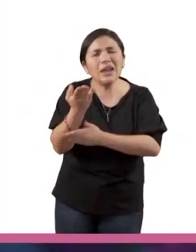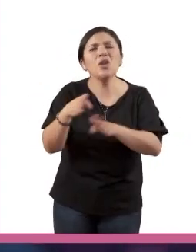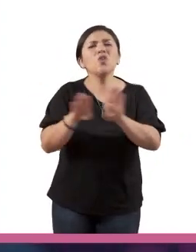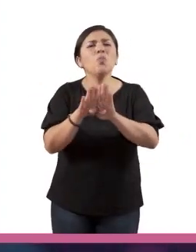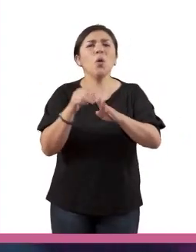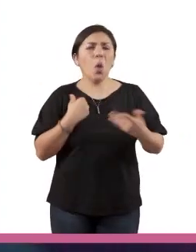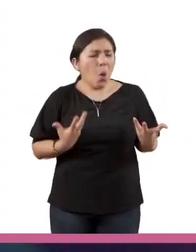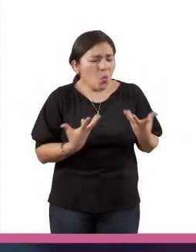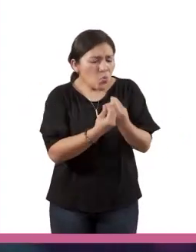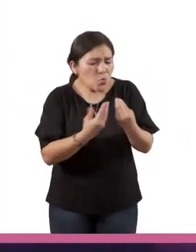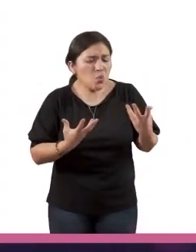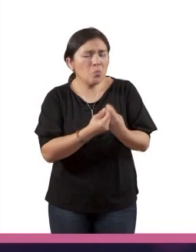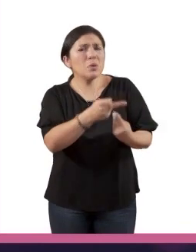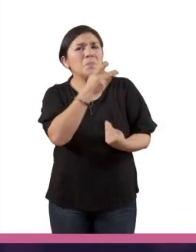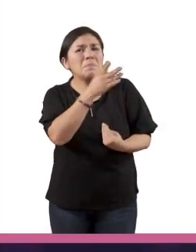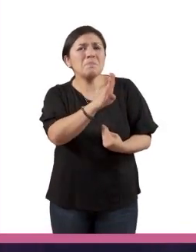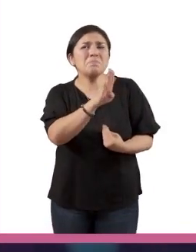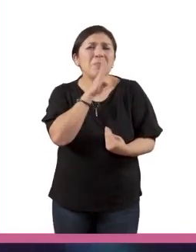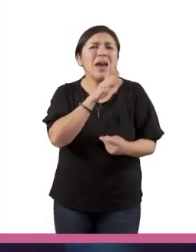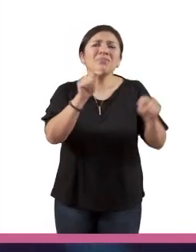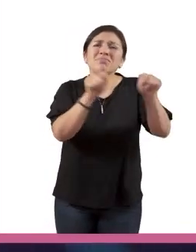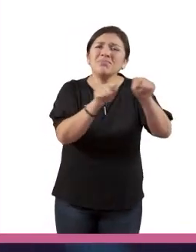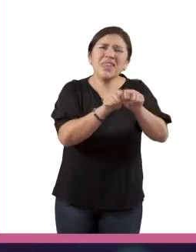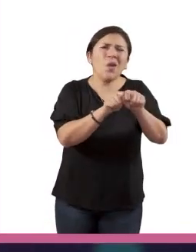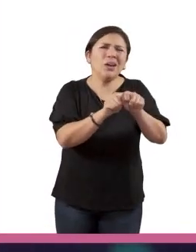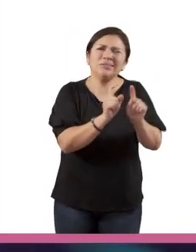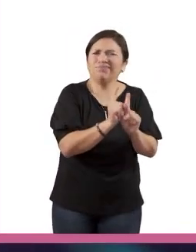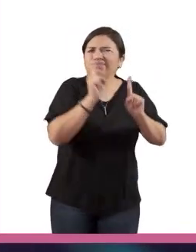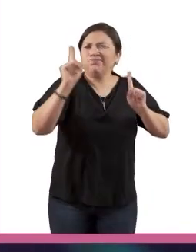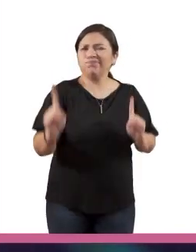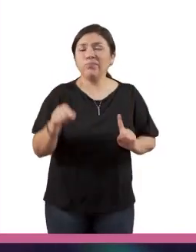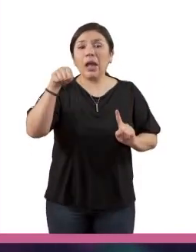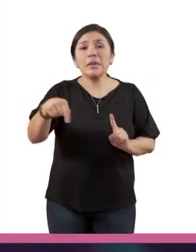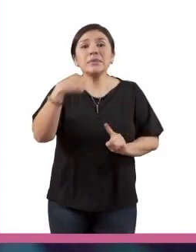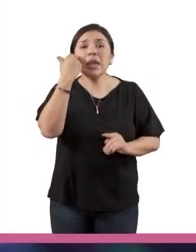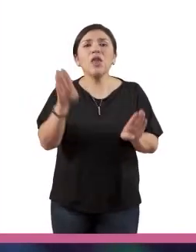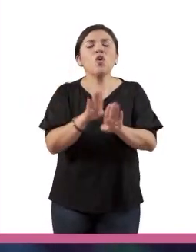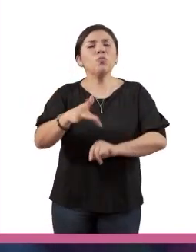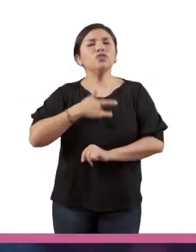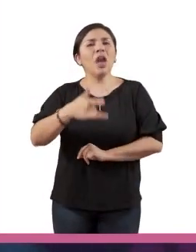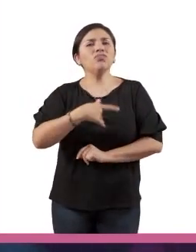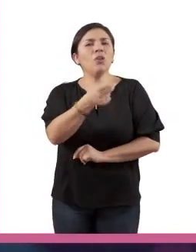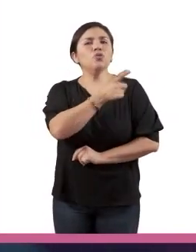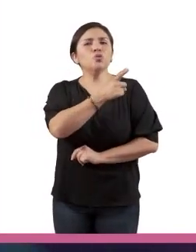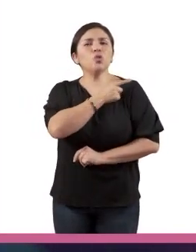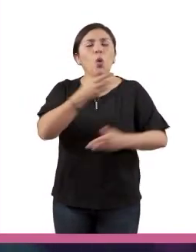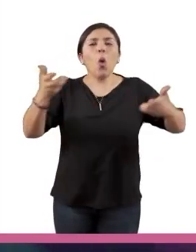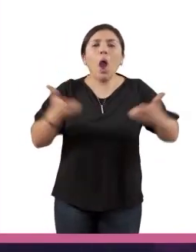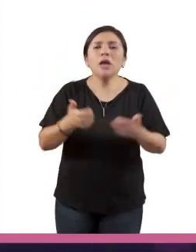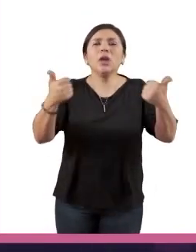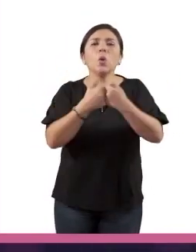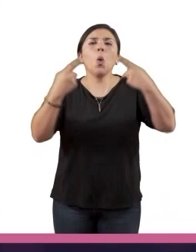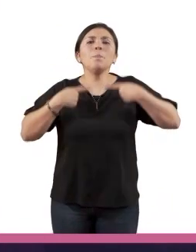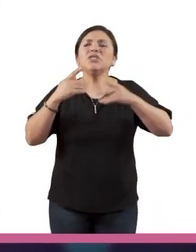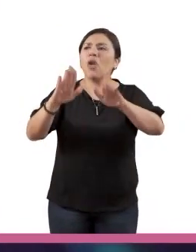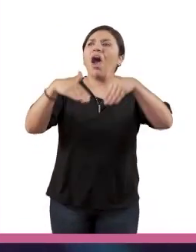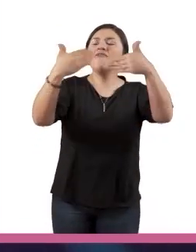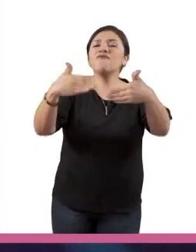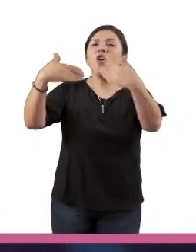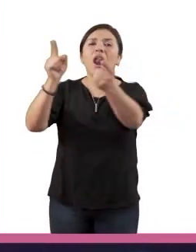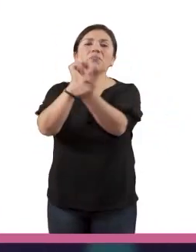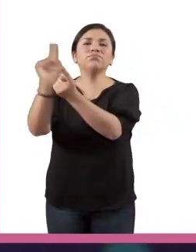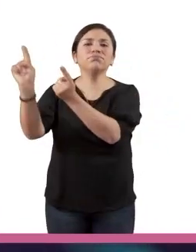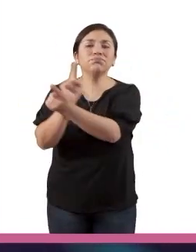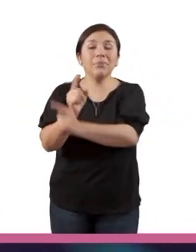identificarse con los papás, con los tíos, y empezar a identificarse con la gente de afuera de la familia.